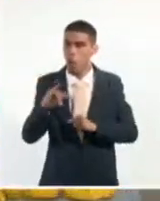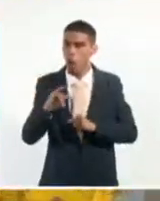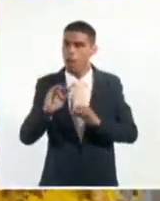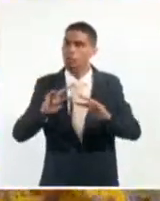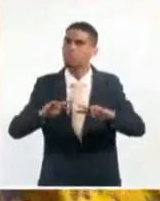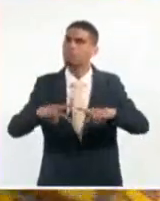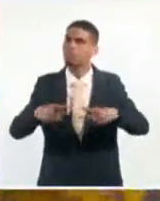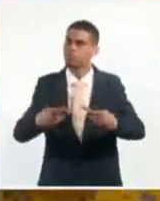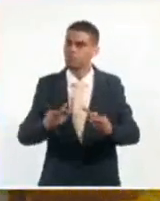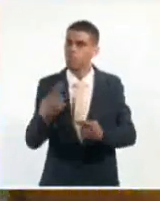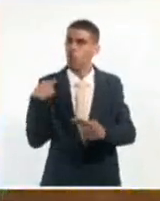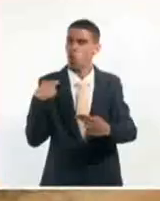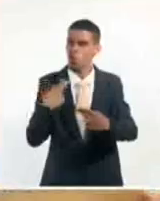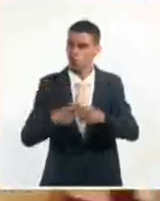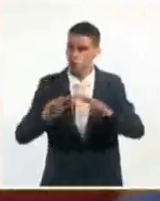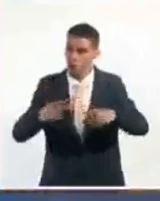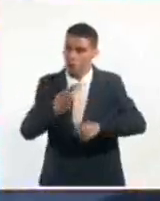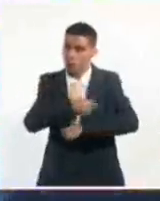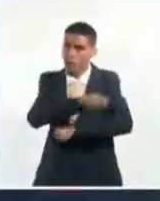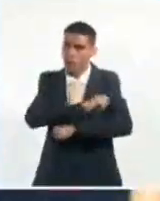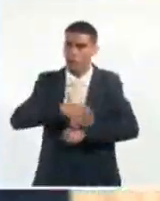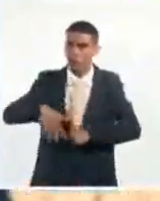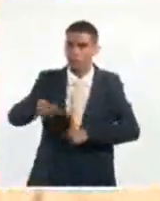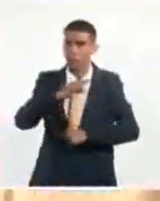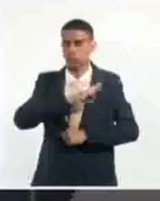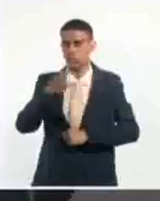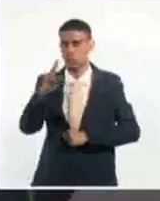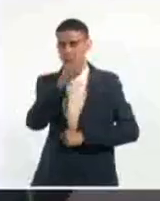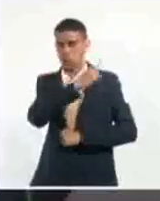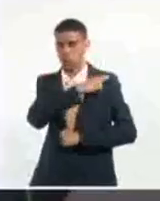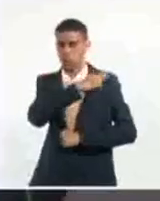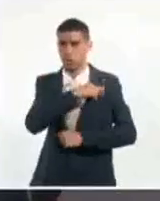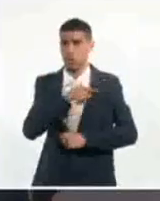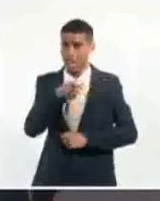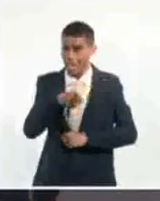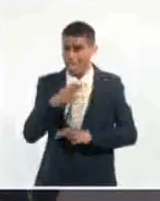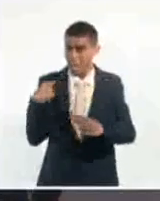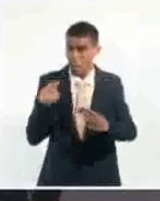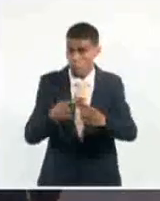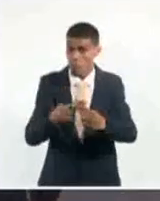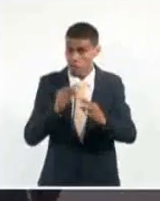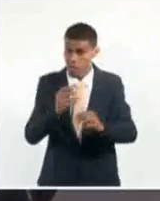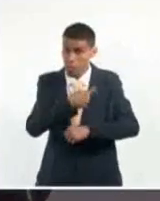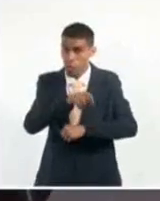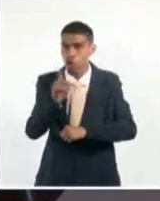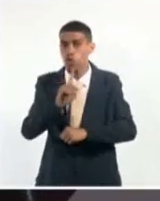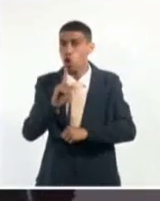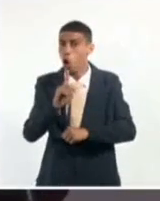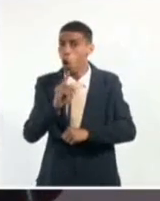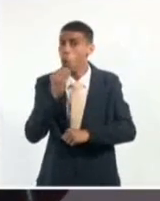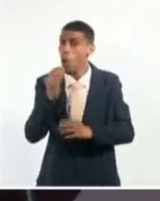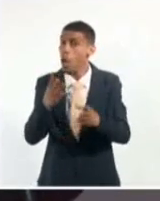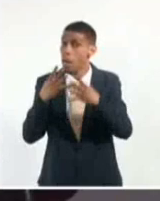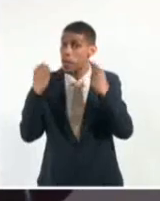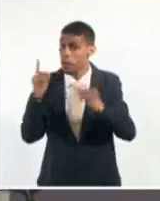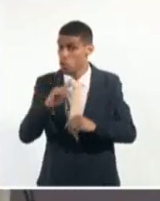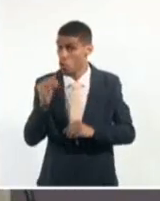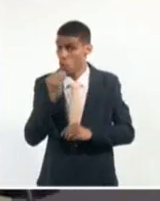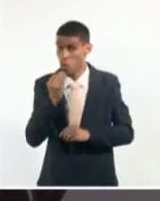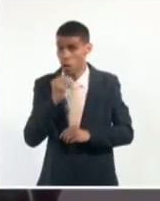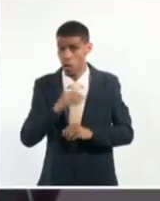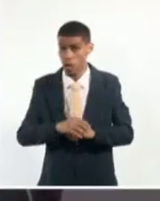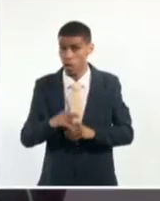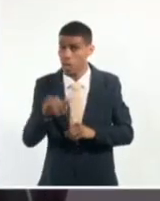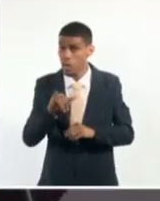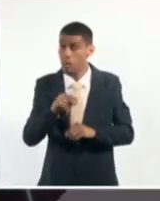del pueblo en la revolución y sus dirigentes. Esa confianza del pueblo no se puede defraudar. Y eso significa, dentro de las lecciones,